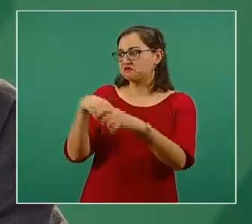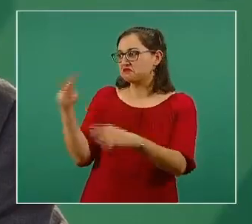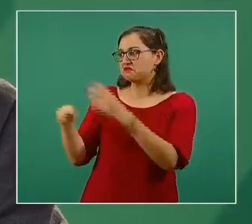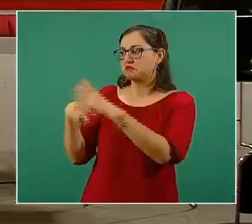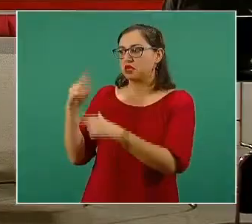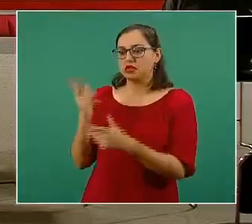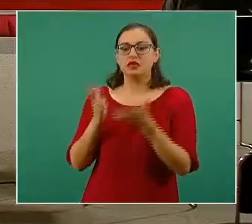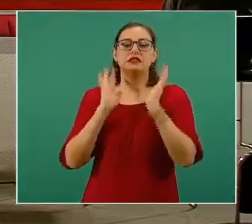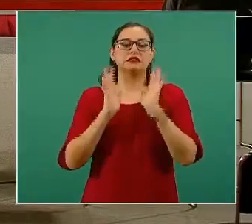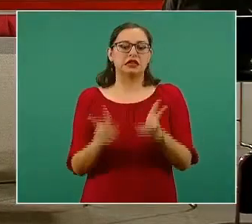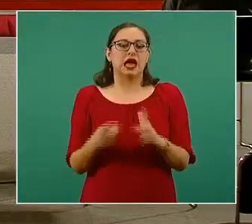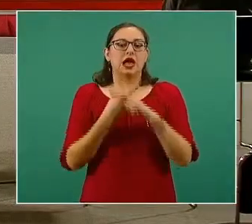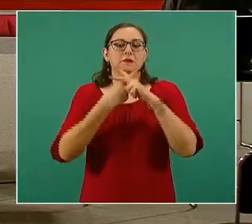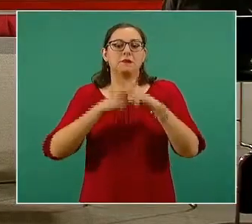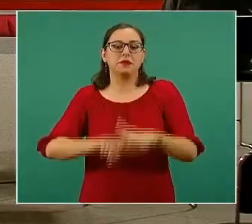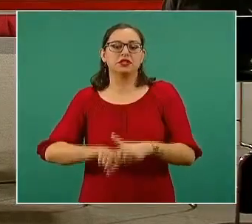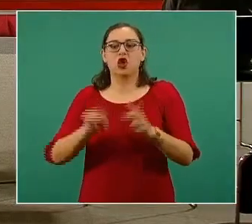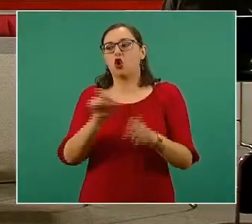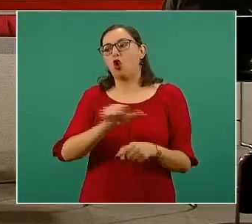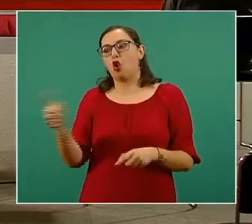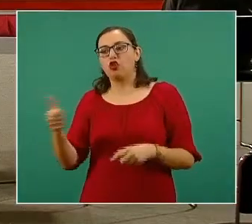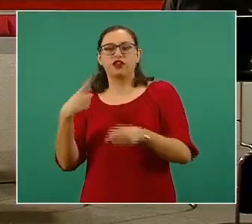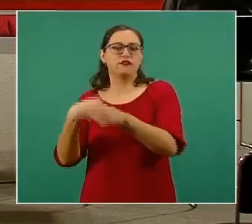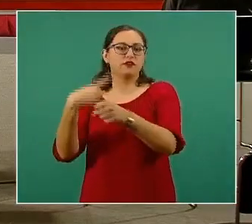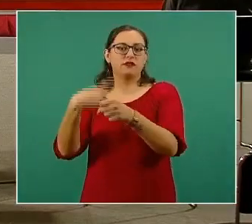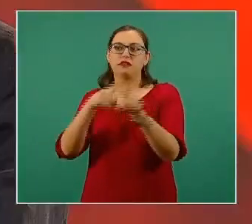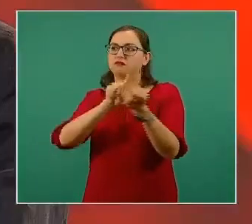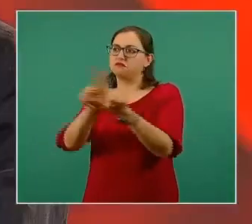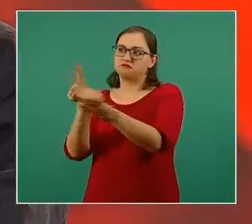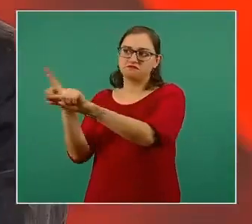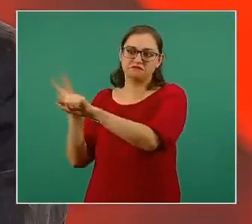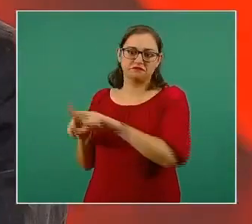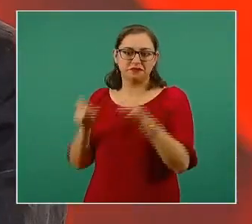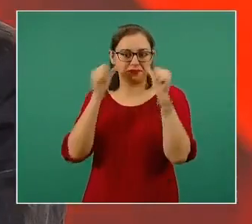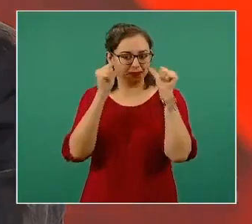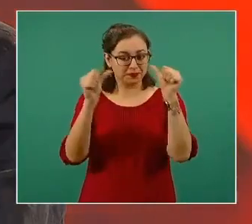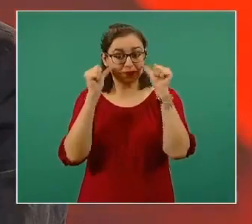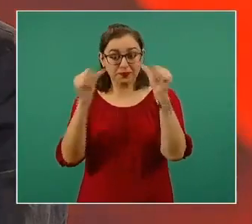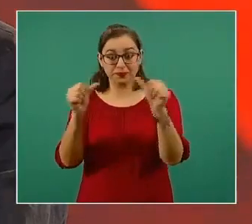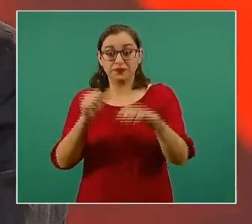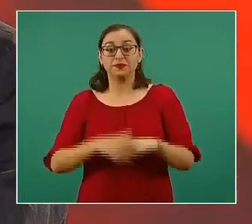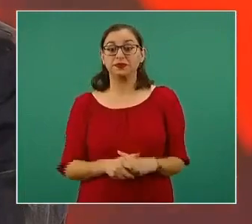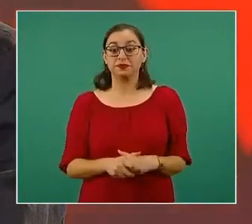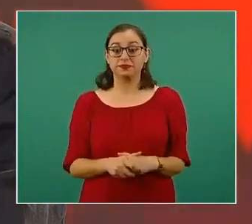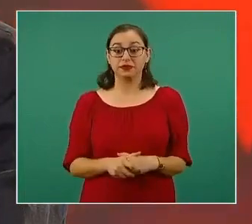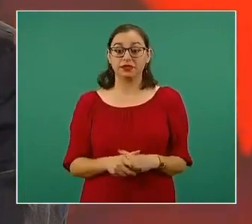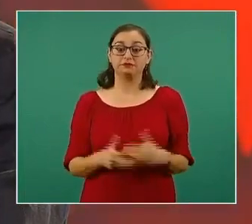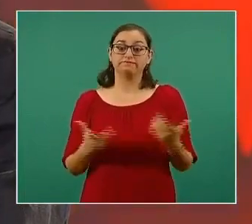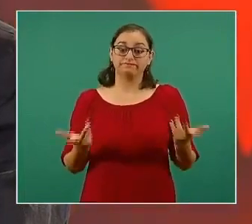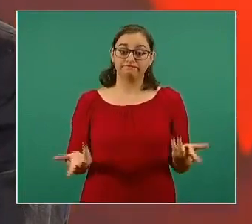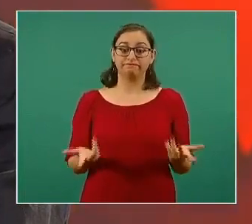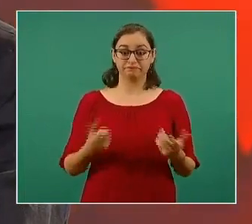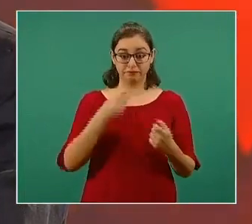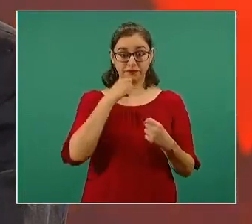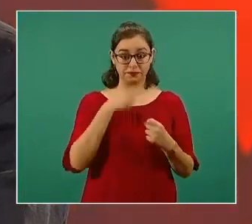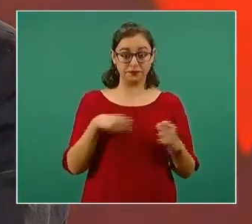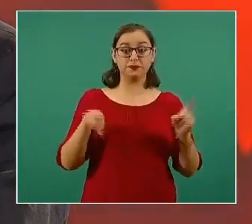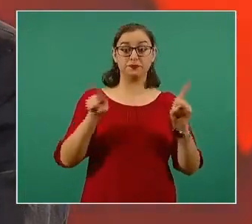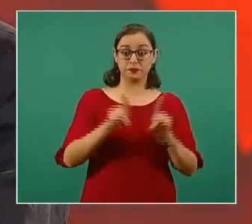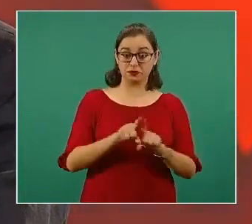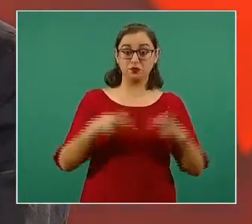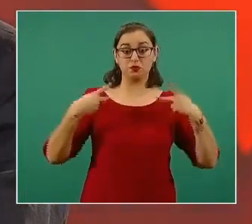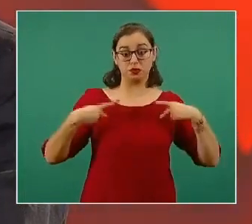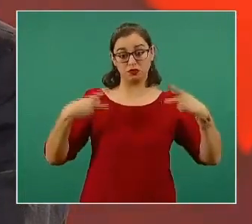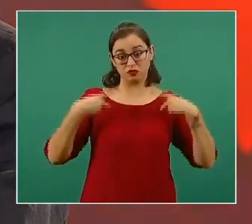para otros padecimientos. Desde luego también muy alentador el número de personas que lamentablemente pierden la